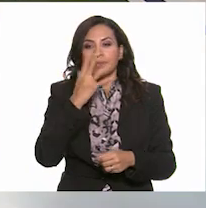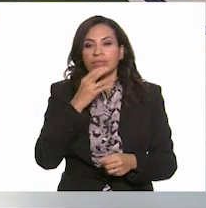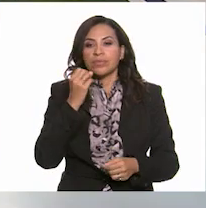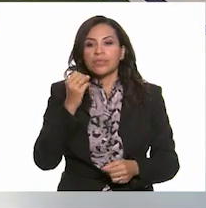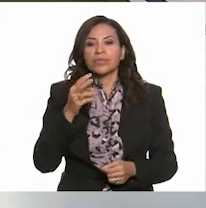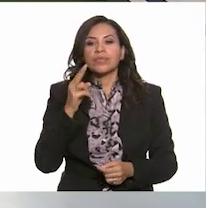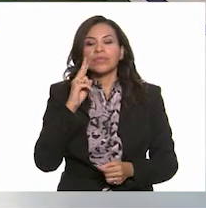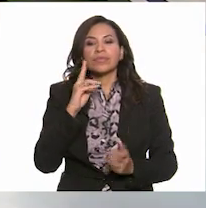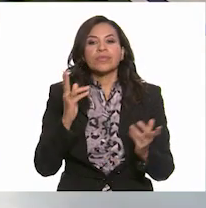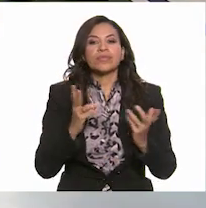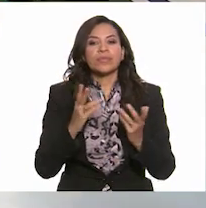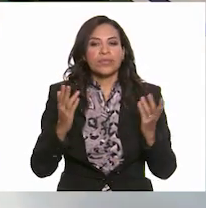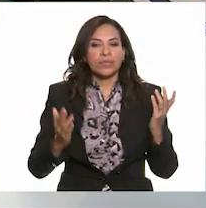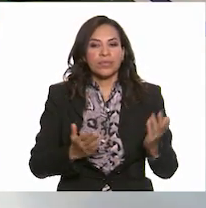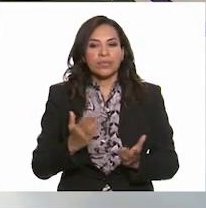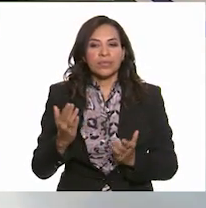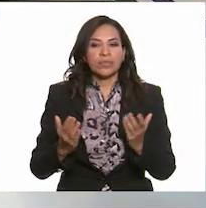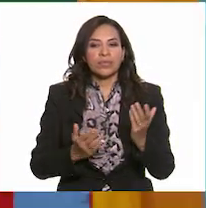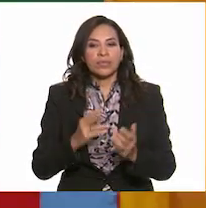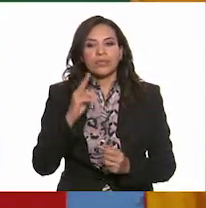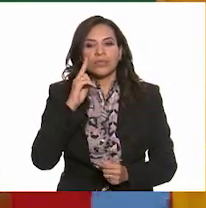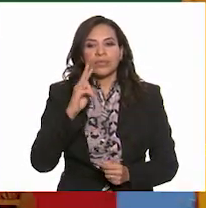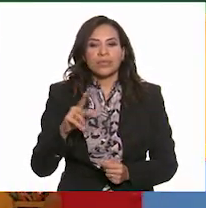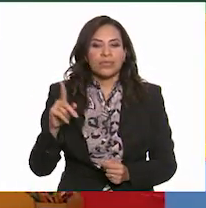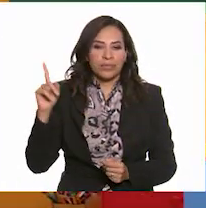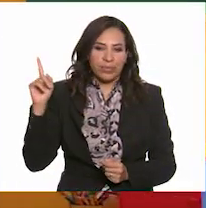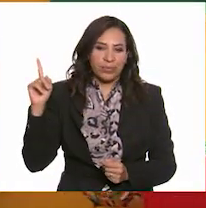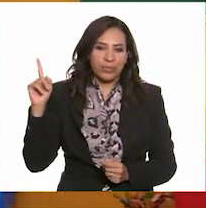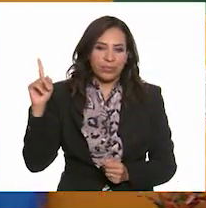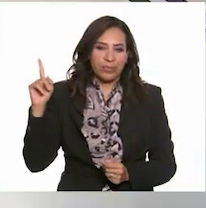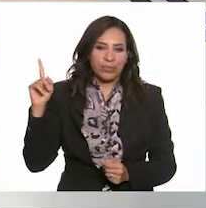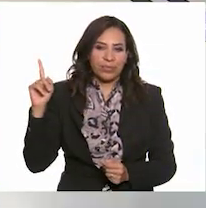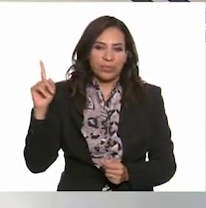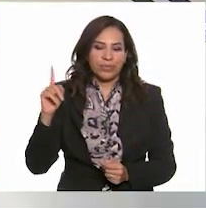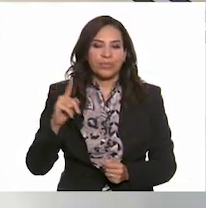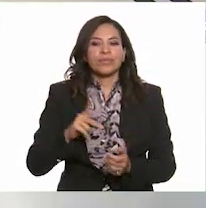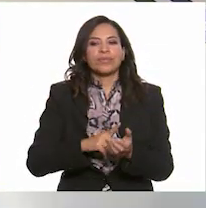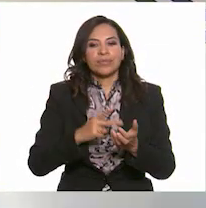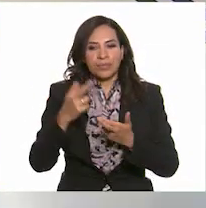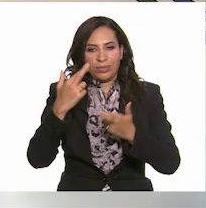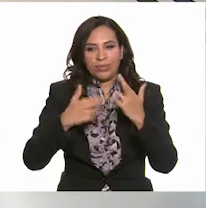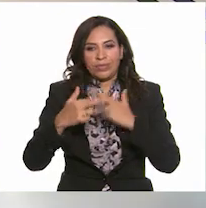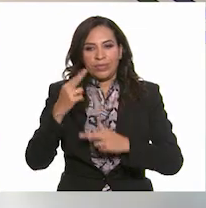bonito, ¿sí?, lo podemos hacer bailando. Amo a To. Y ahora de regreso,